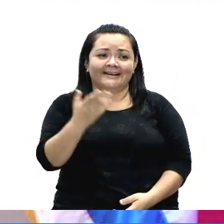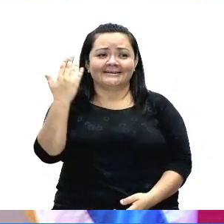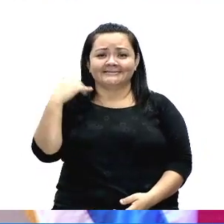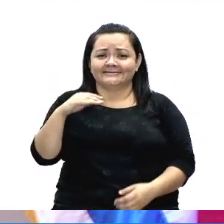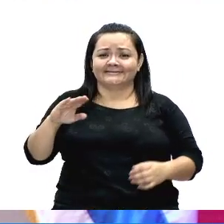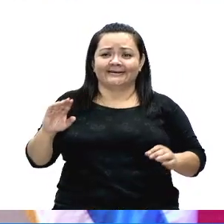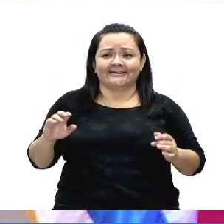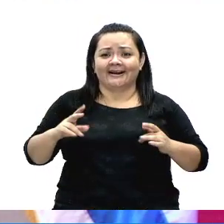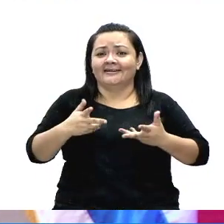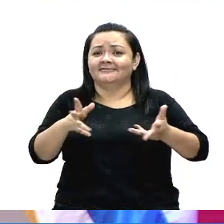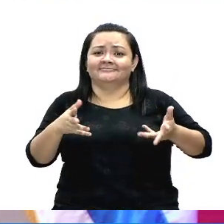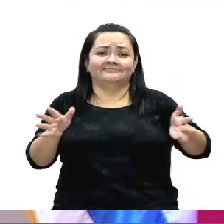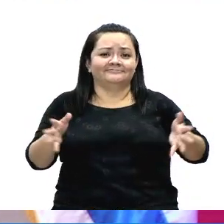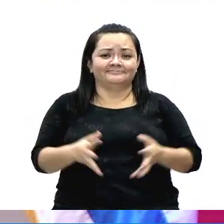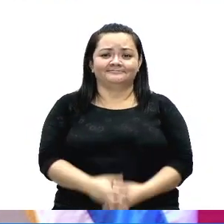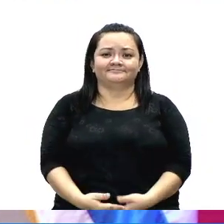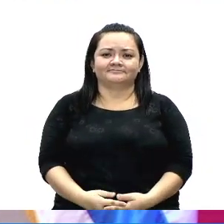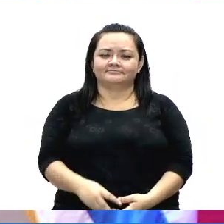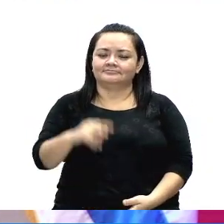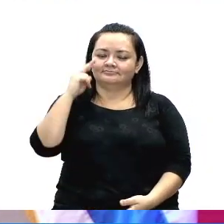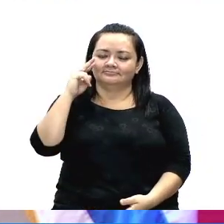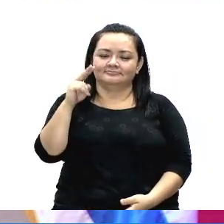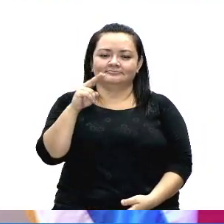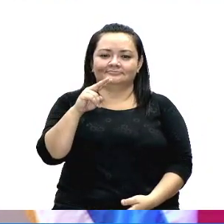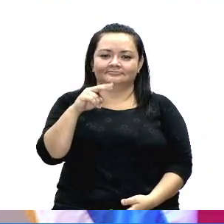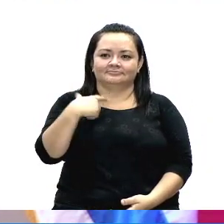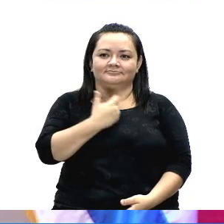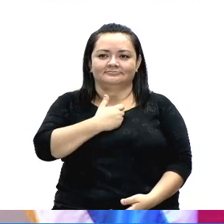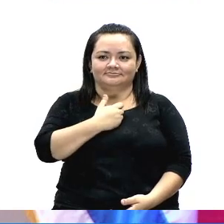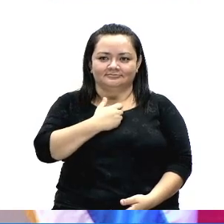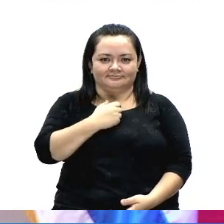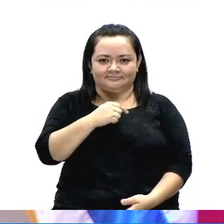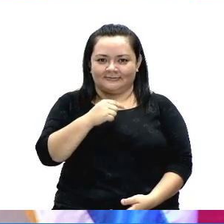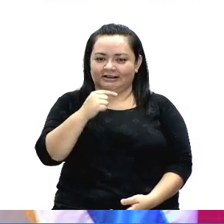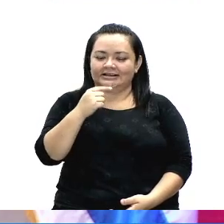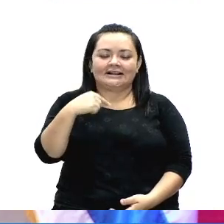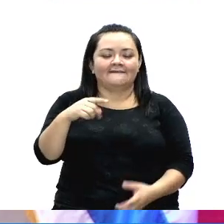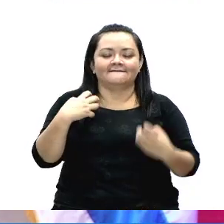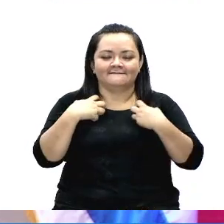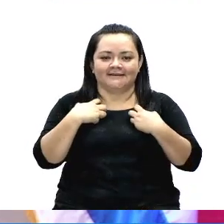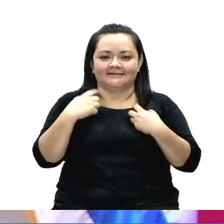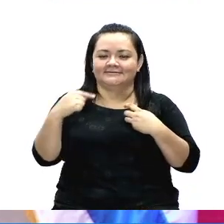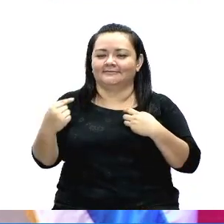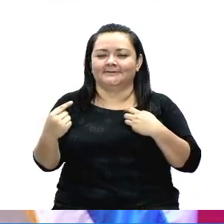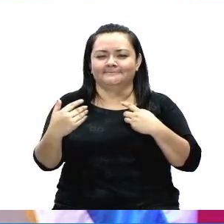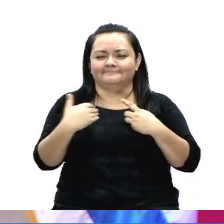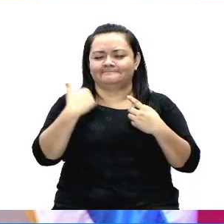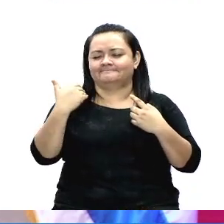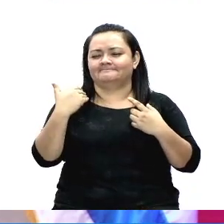aquí el que ha sido allá y mire mano más de alguna vez a usted ya mí nos marcaron en la vida